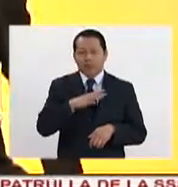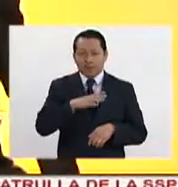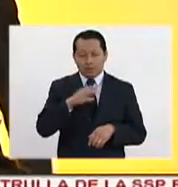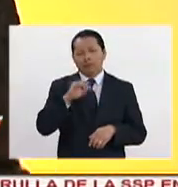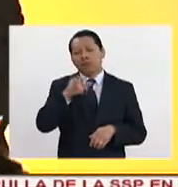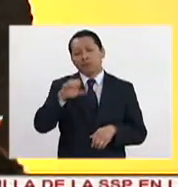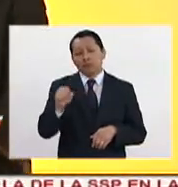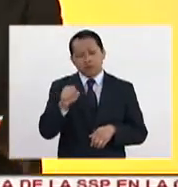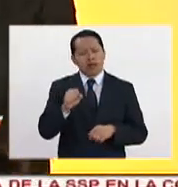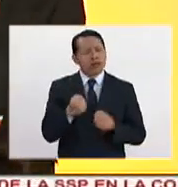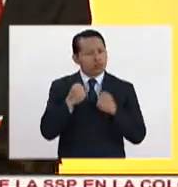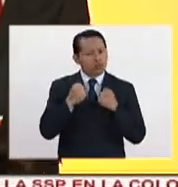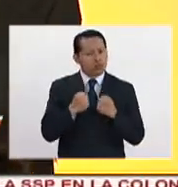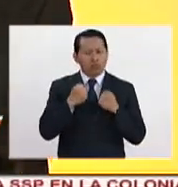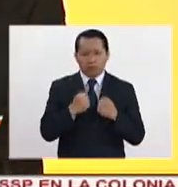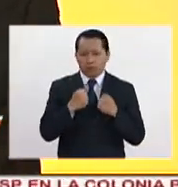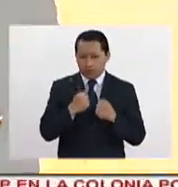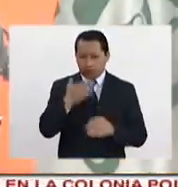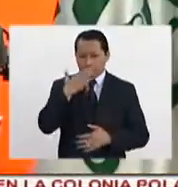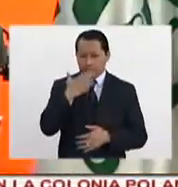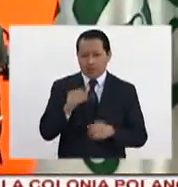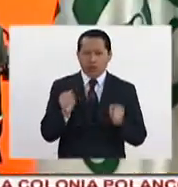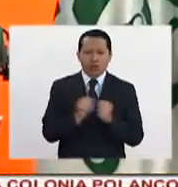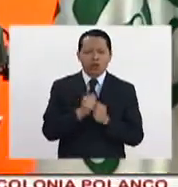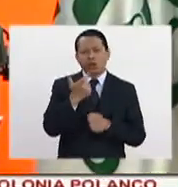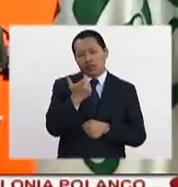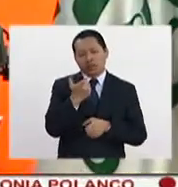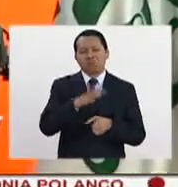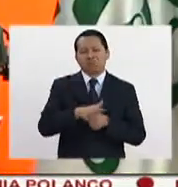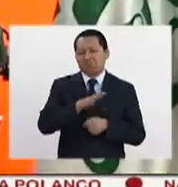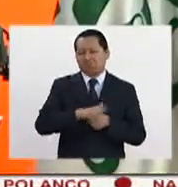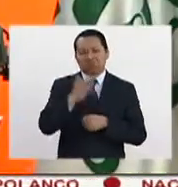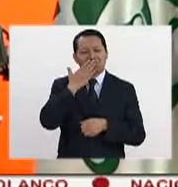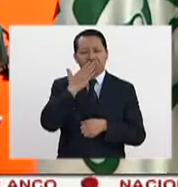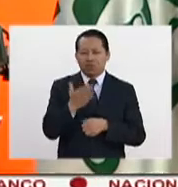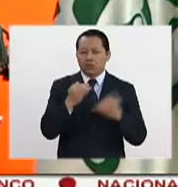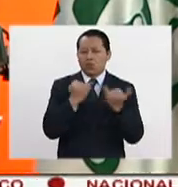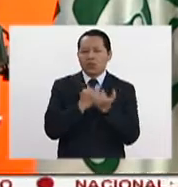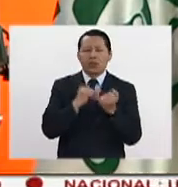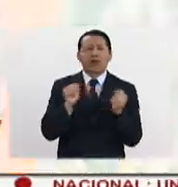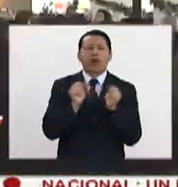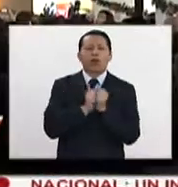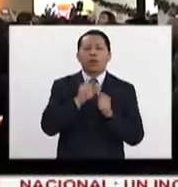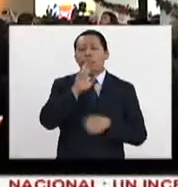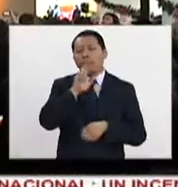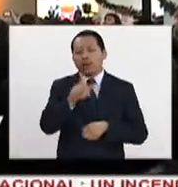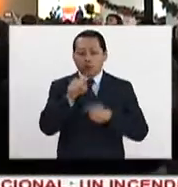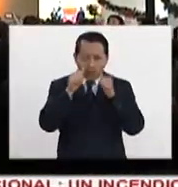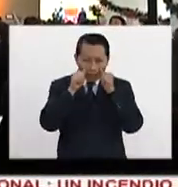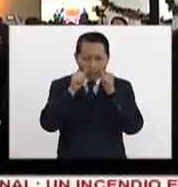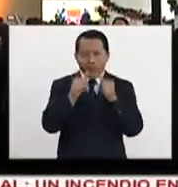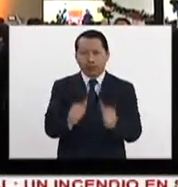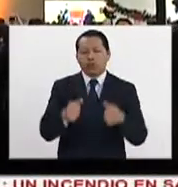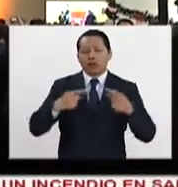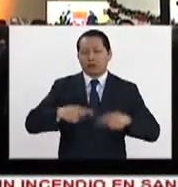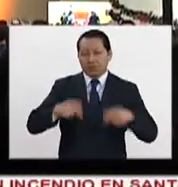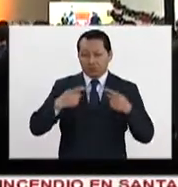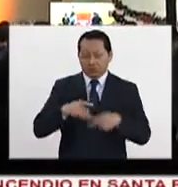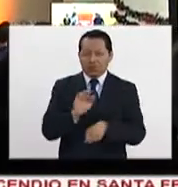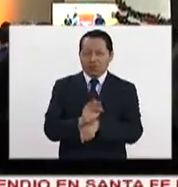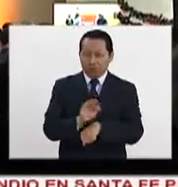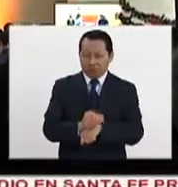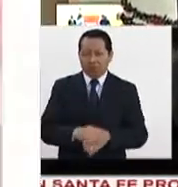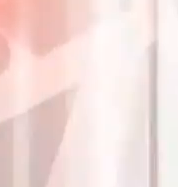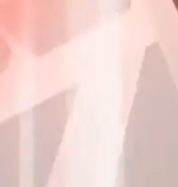social sólido, como escuchábamos, con finanzas sanas y con una mejor, sobre todo, una mejor atención para los derechohabientes.